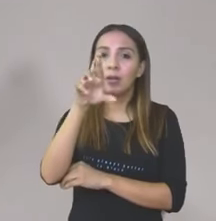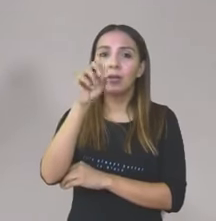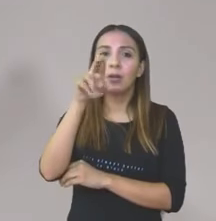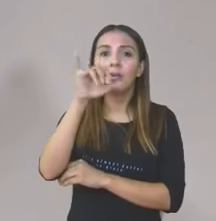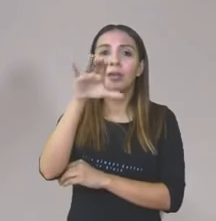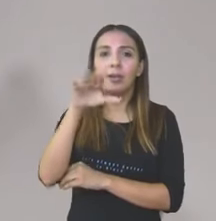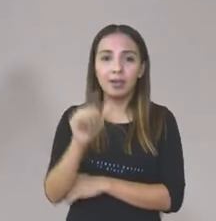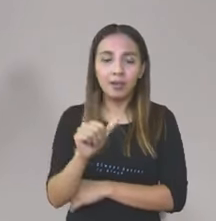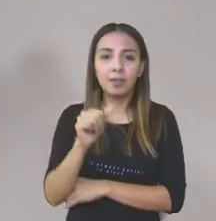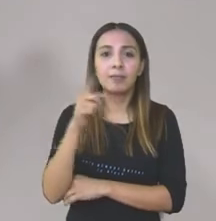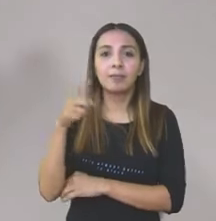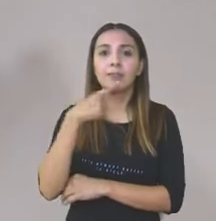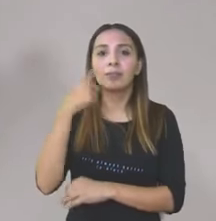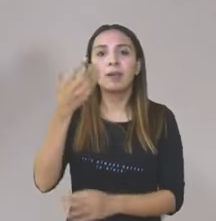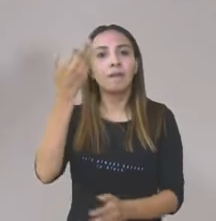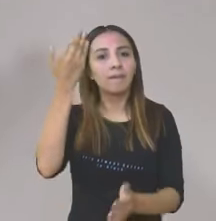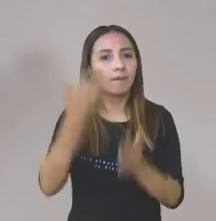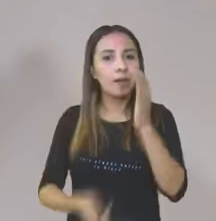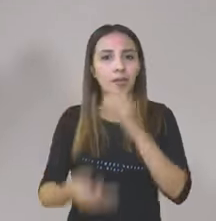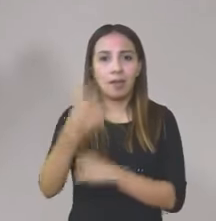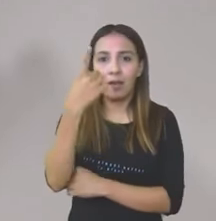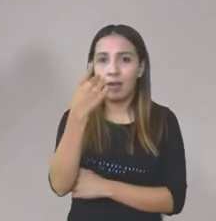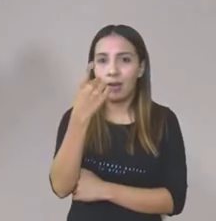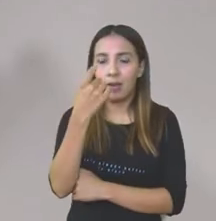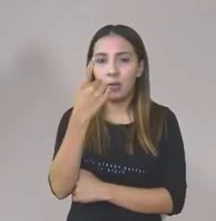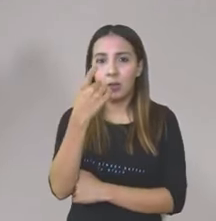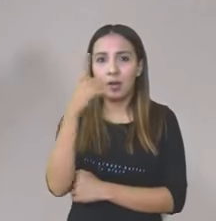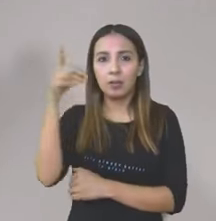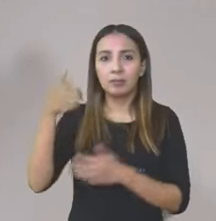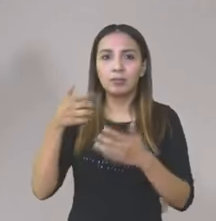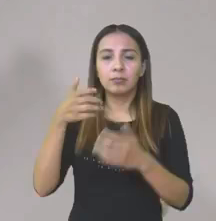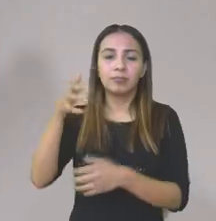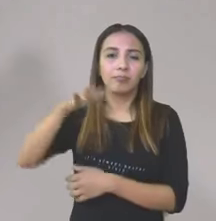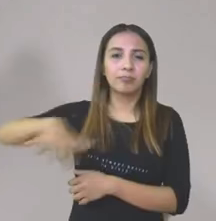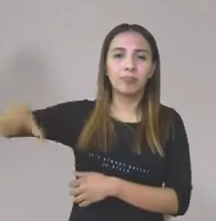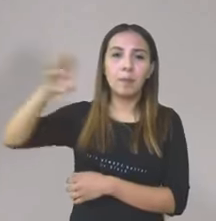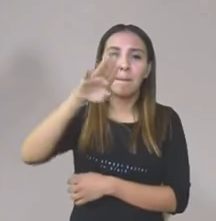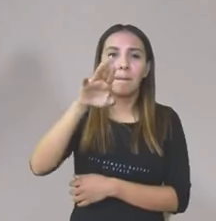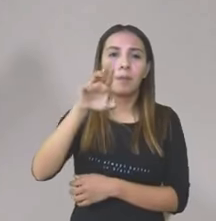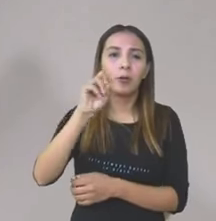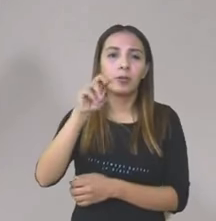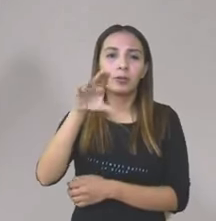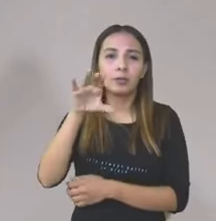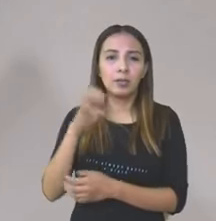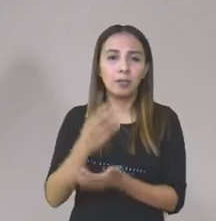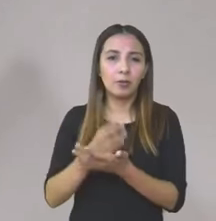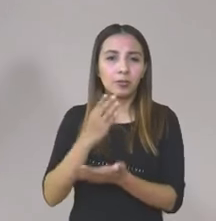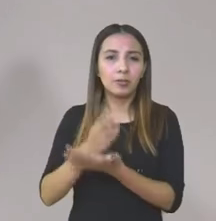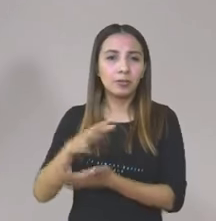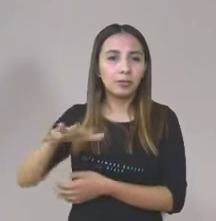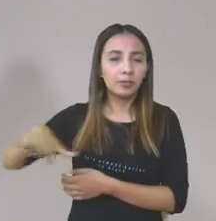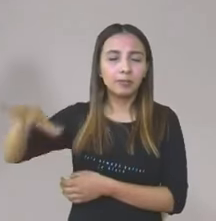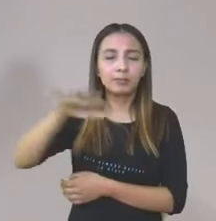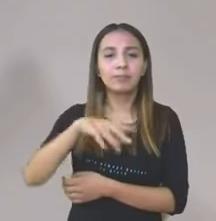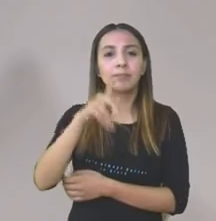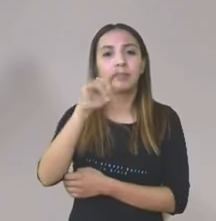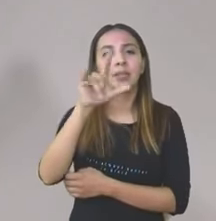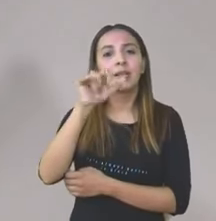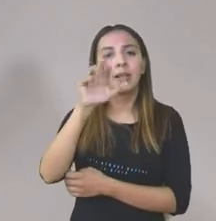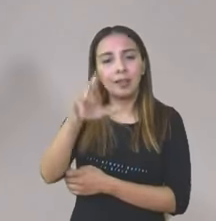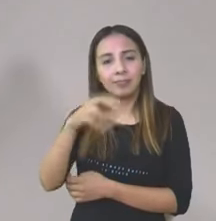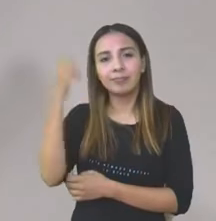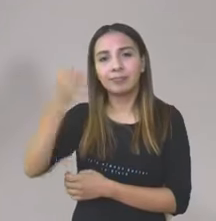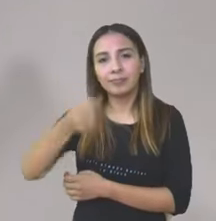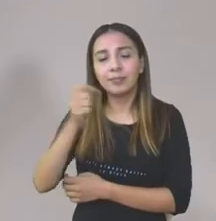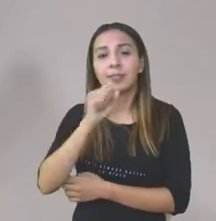Cervantes, nos dice que hace falta agua en la Bronce, Pilar Cabrera, nos saludamos. Pilar, muchas gracias, buena tarde